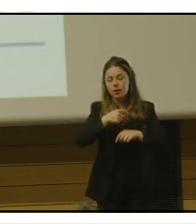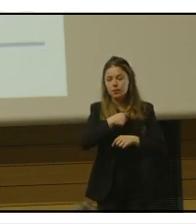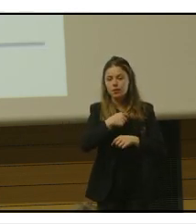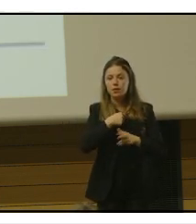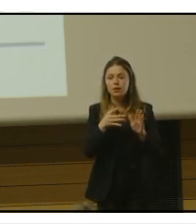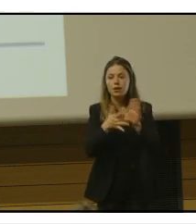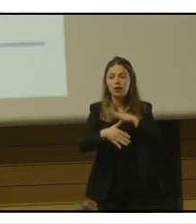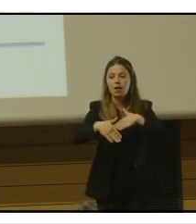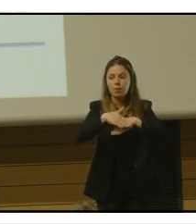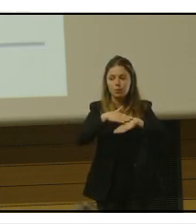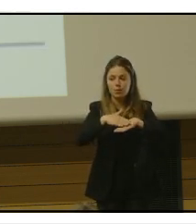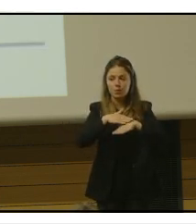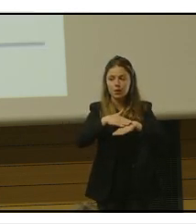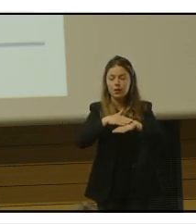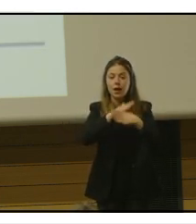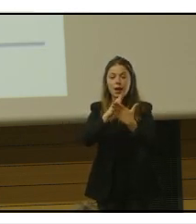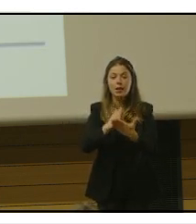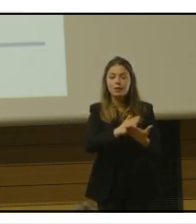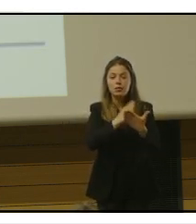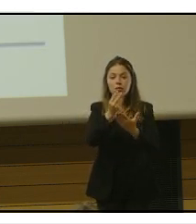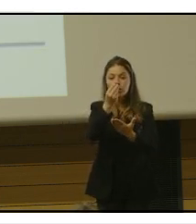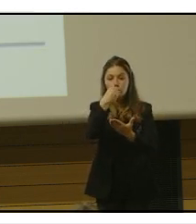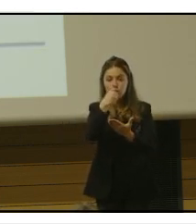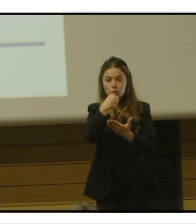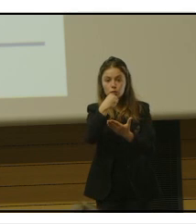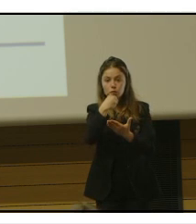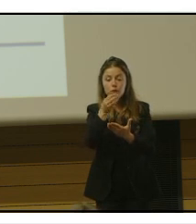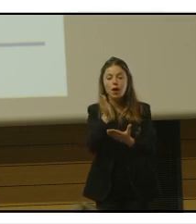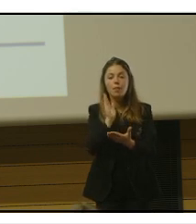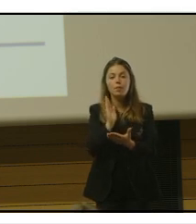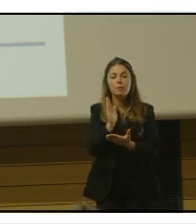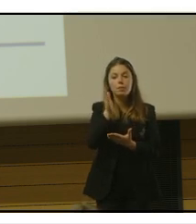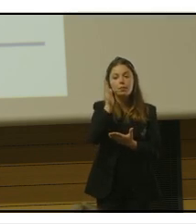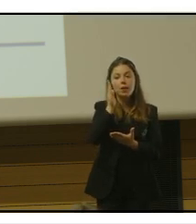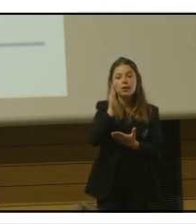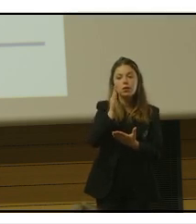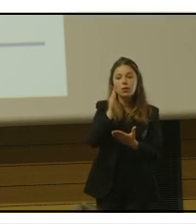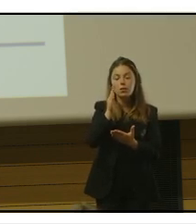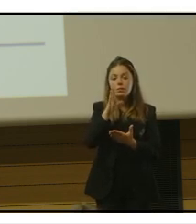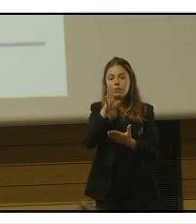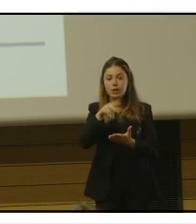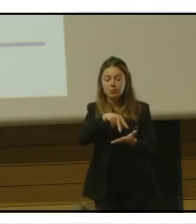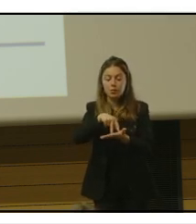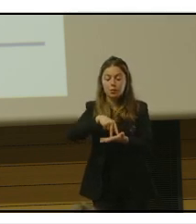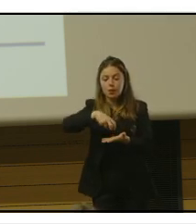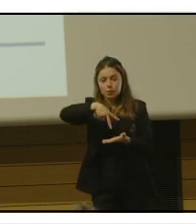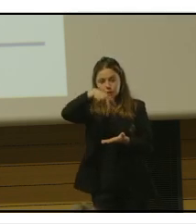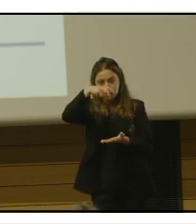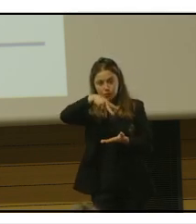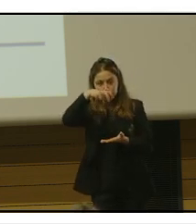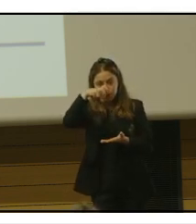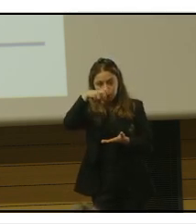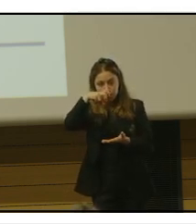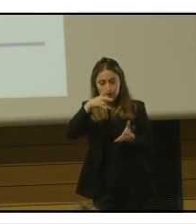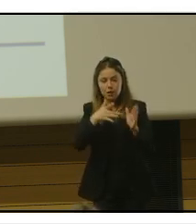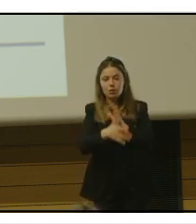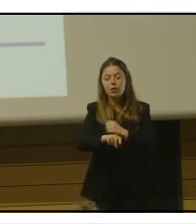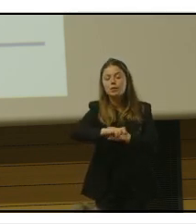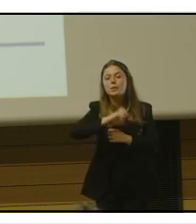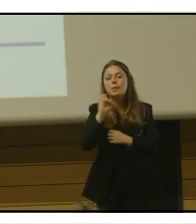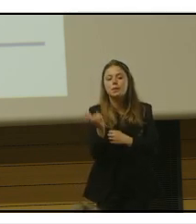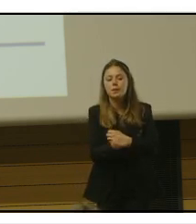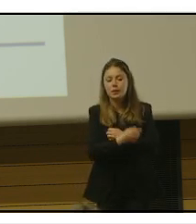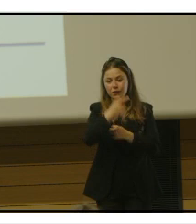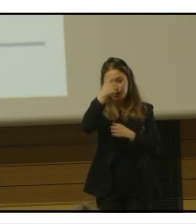son fundamentales, tanto en el estudio del consumo, del impacto que tiene el consumo como el que tiene la exposición, aunque esa multicausalidad de estas